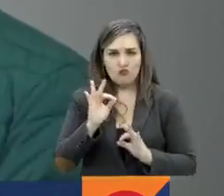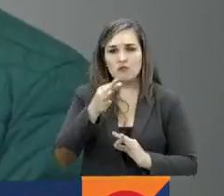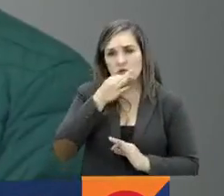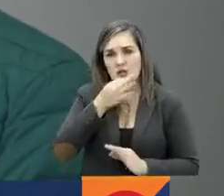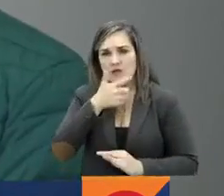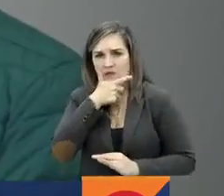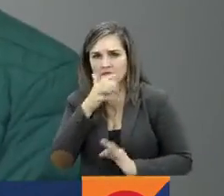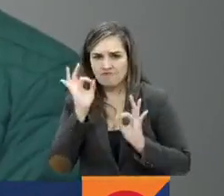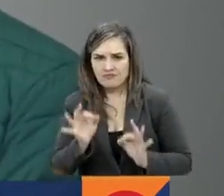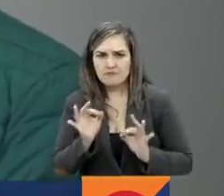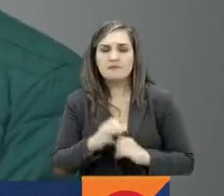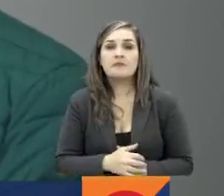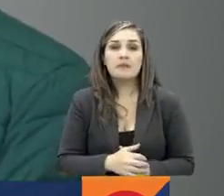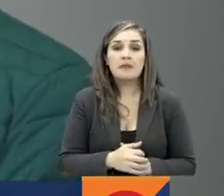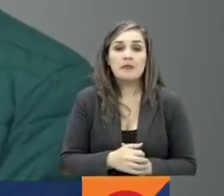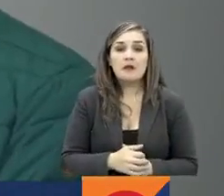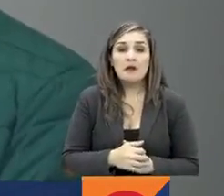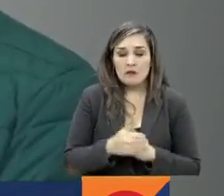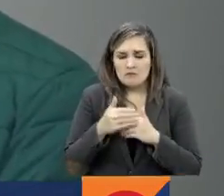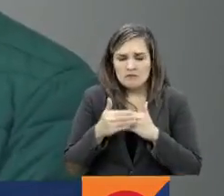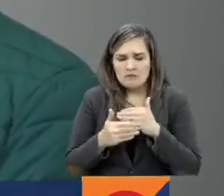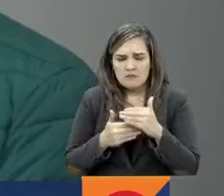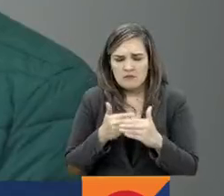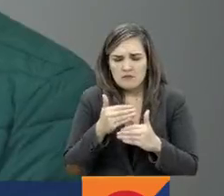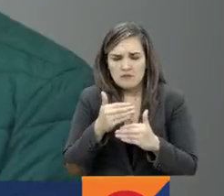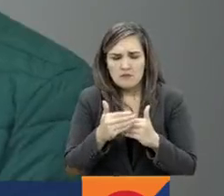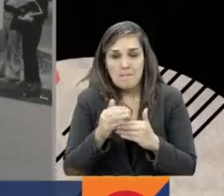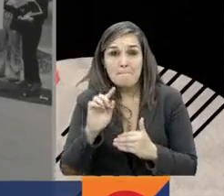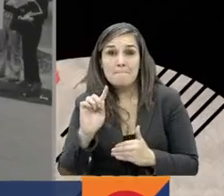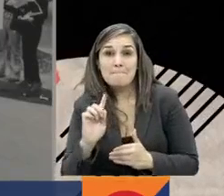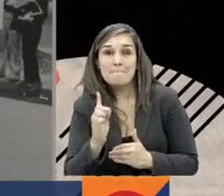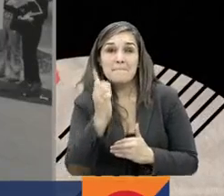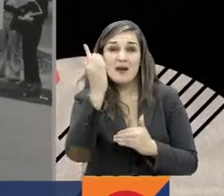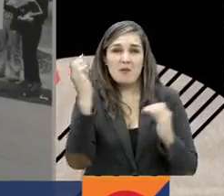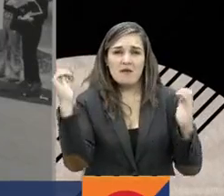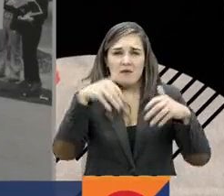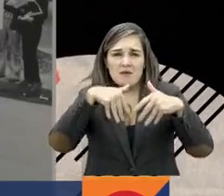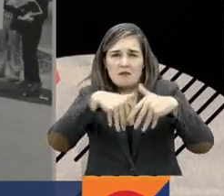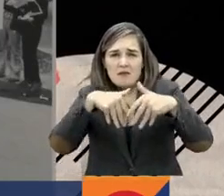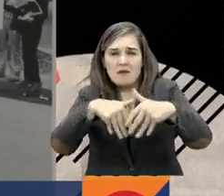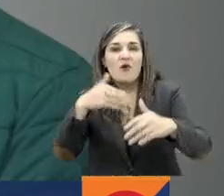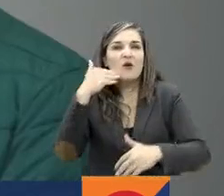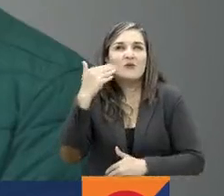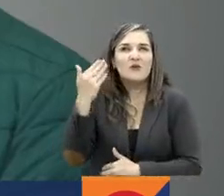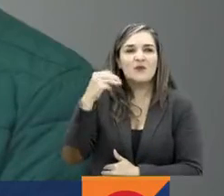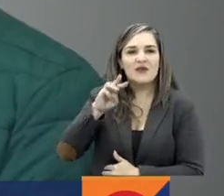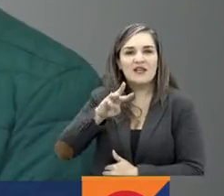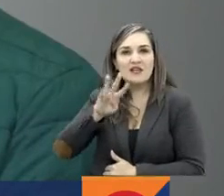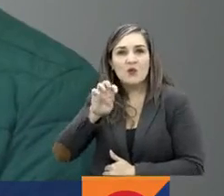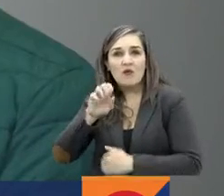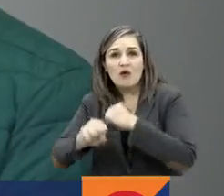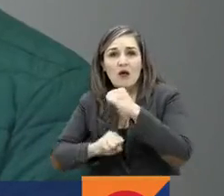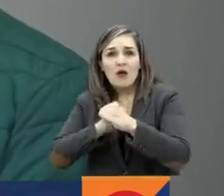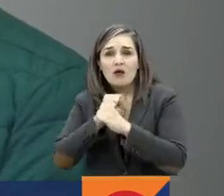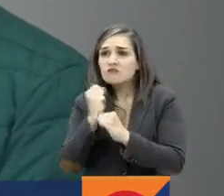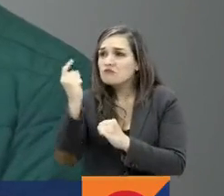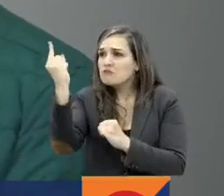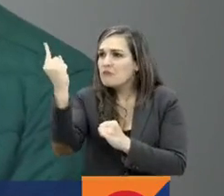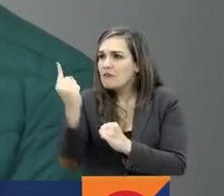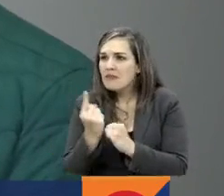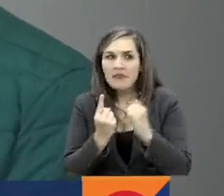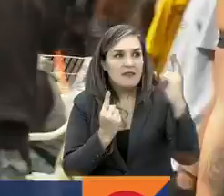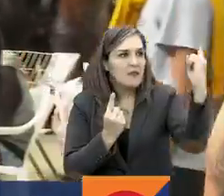logros sólo hasta la primera marcha hace 39 años se acercaron las primeras